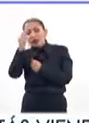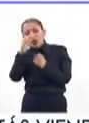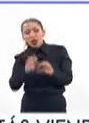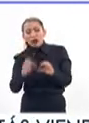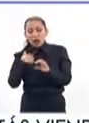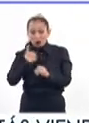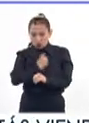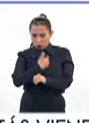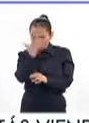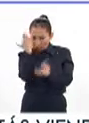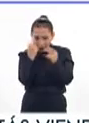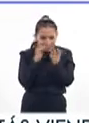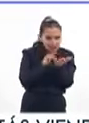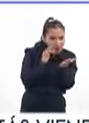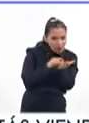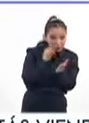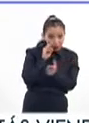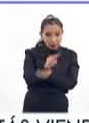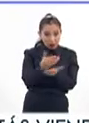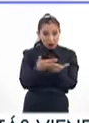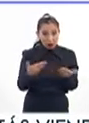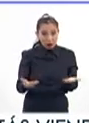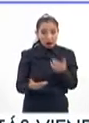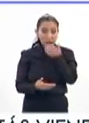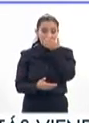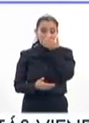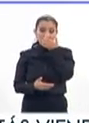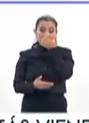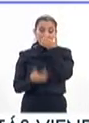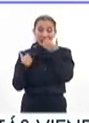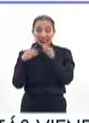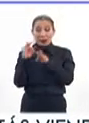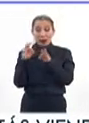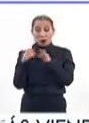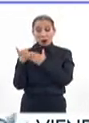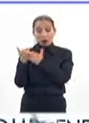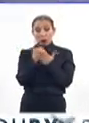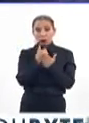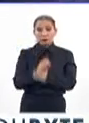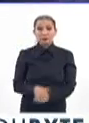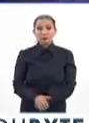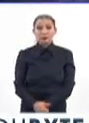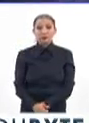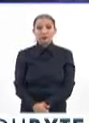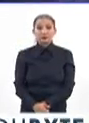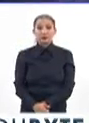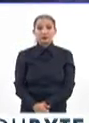tecnologías de autoaprendizaje, hoy lo estamos viendo, y de trabajar colaborativamente.